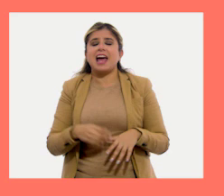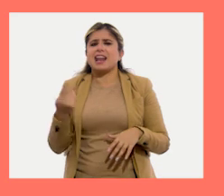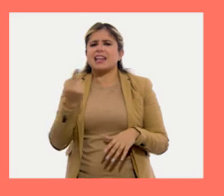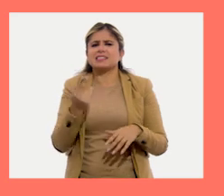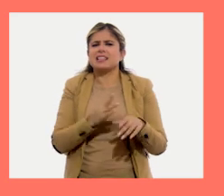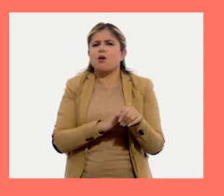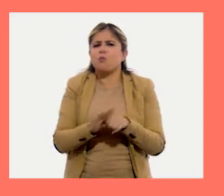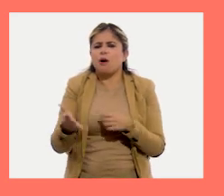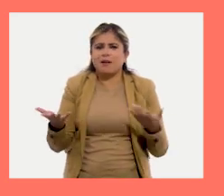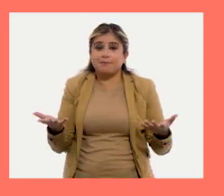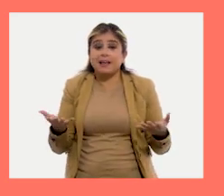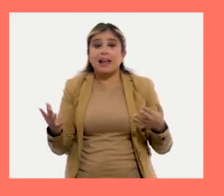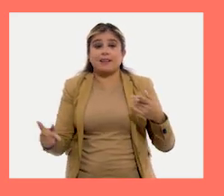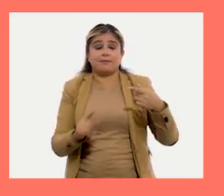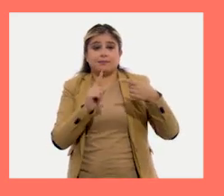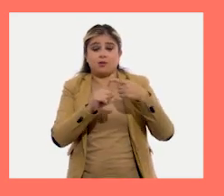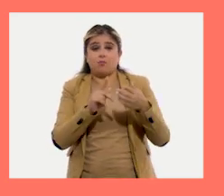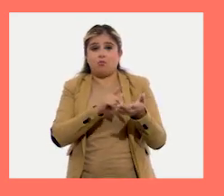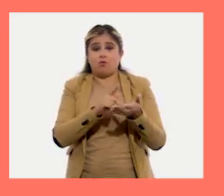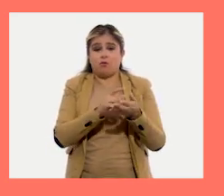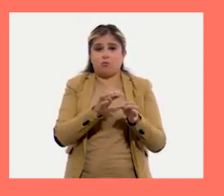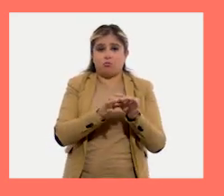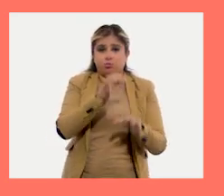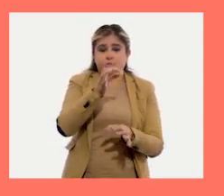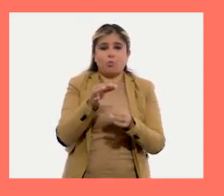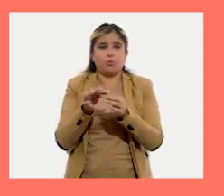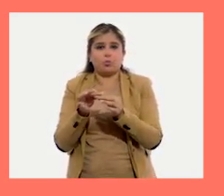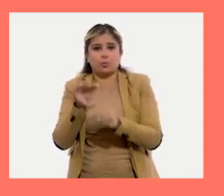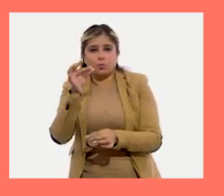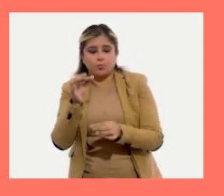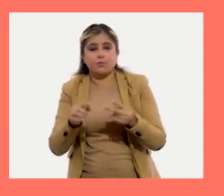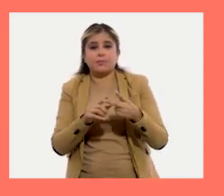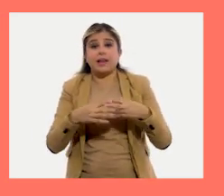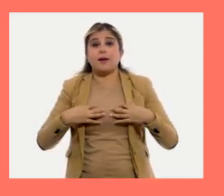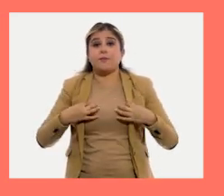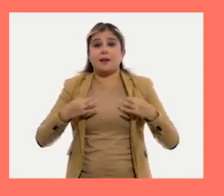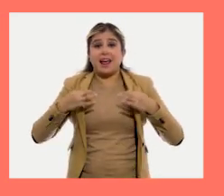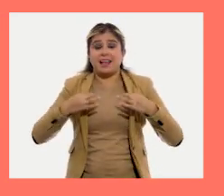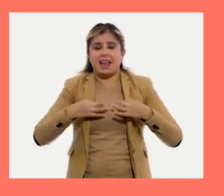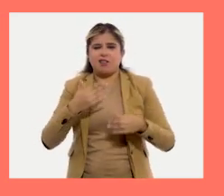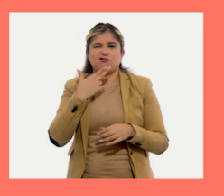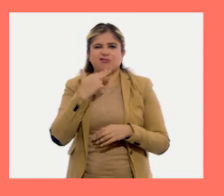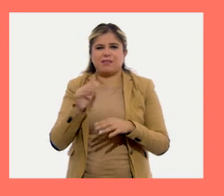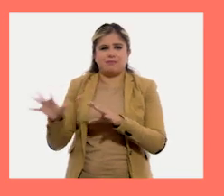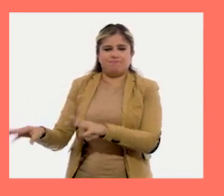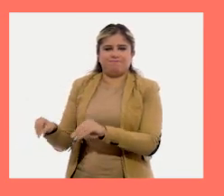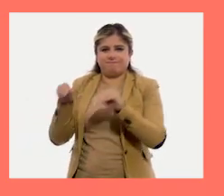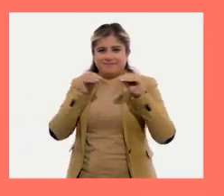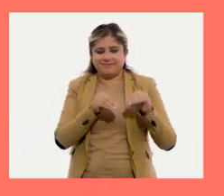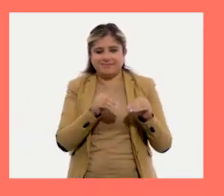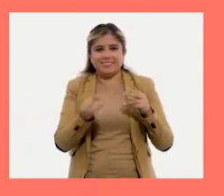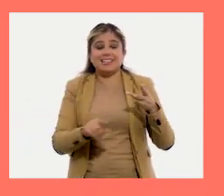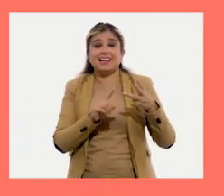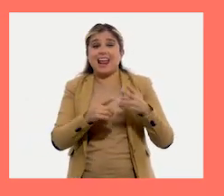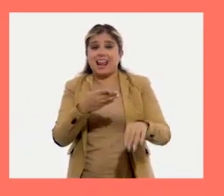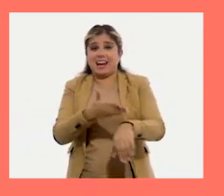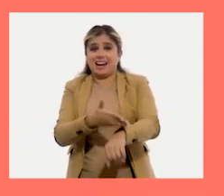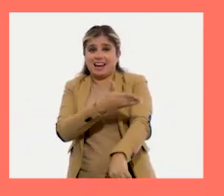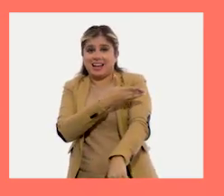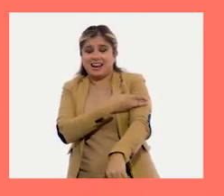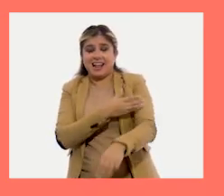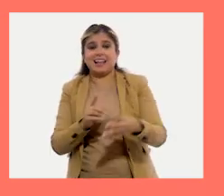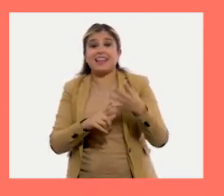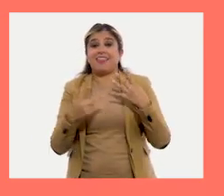Necesitarás un plumón o una pluma, una playera de algodón que ya no uses, una regla